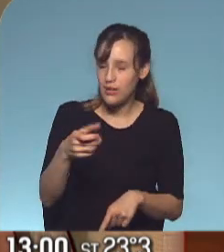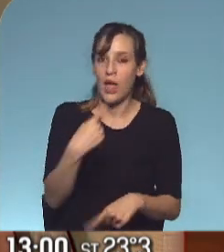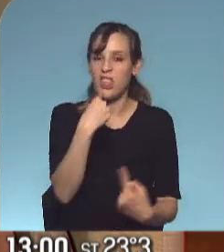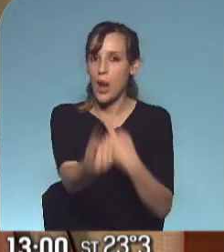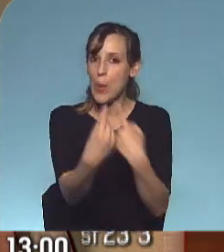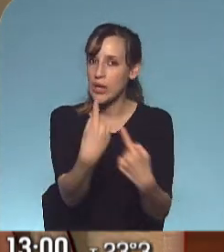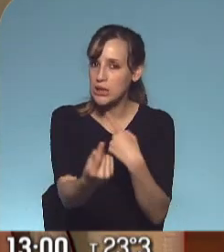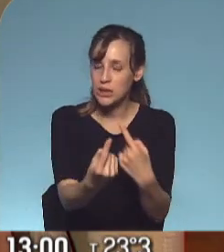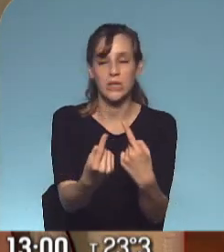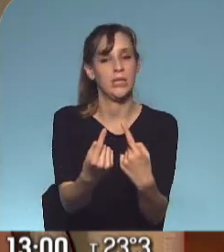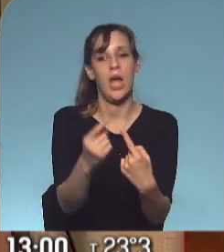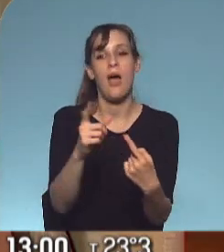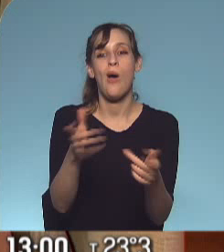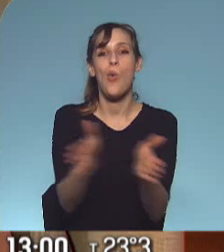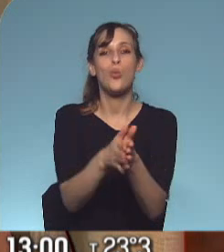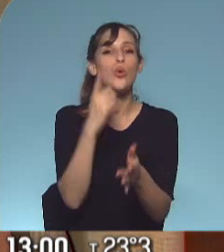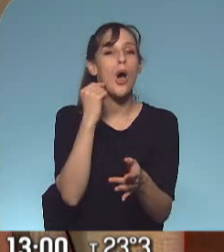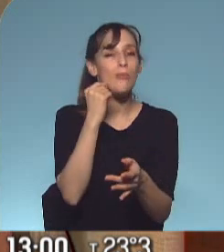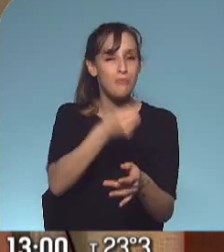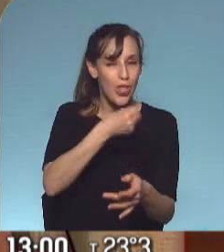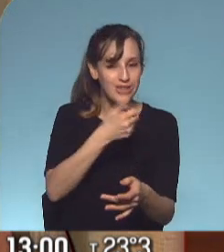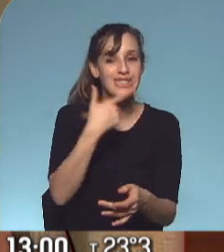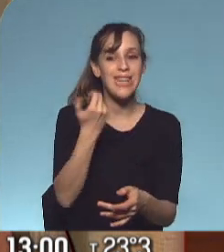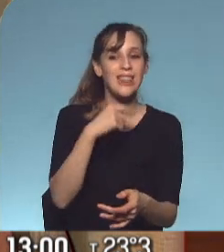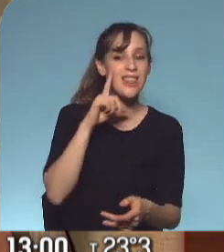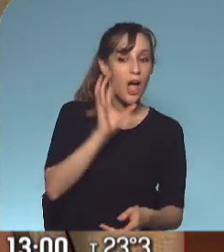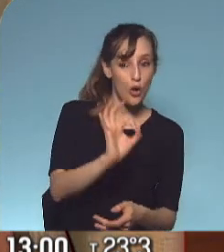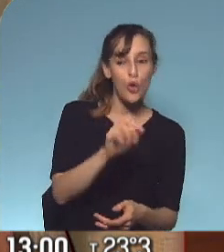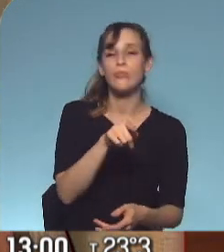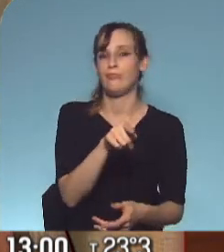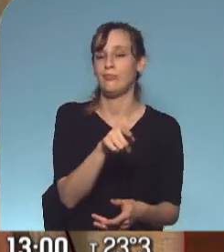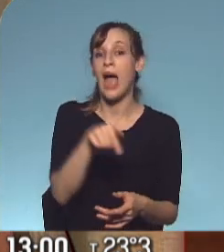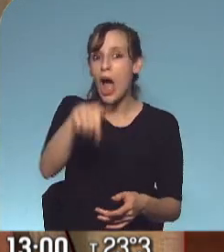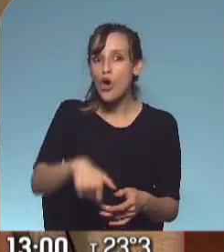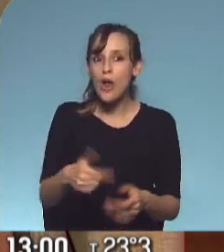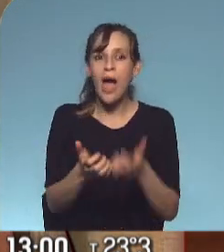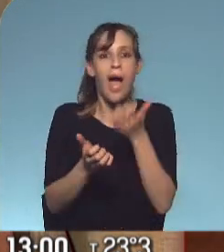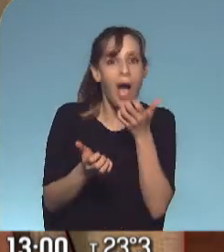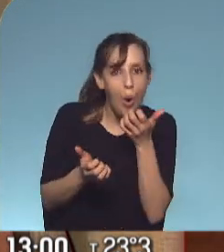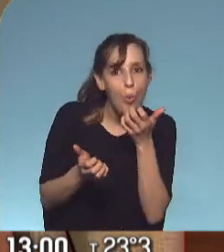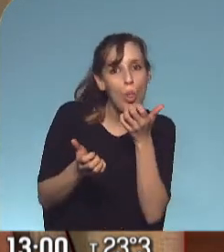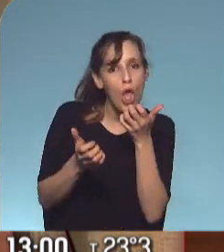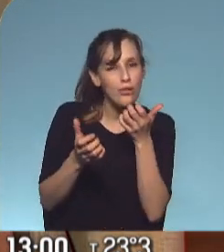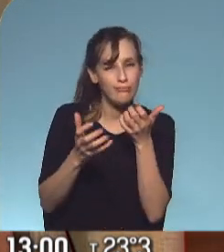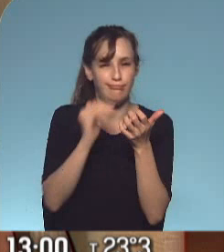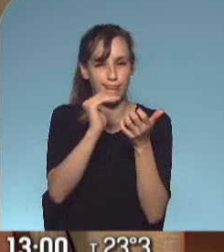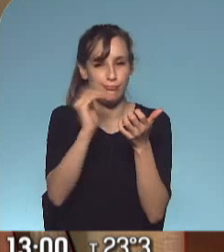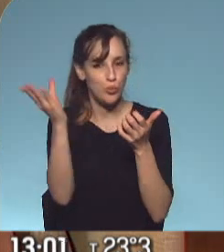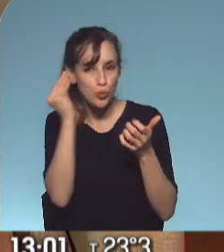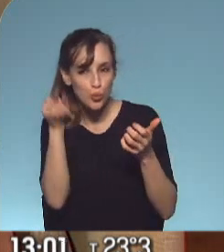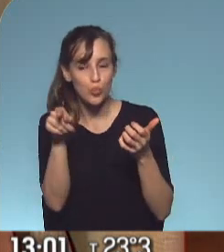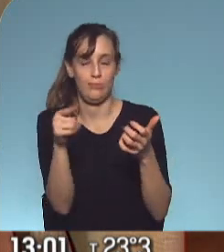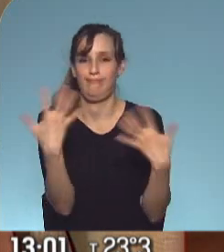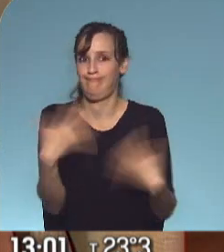a santiago don el ahora si están circulando los audios cuando es mucho más fuerte de los parques eólicos bueno ya logramos